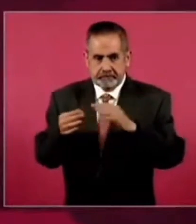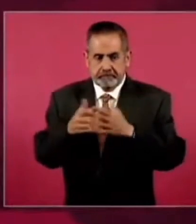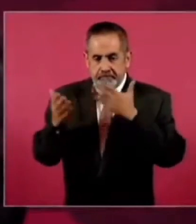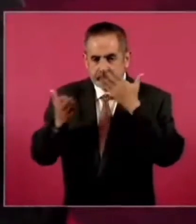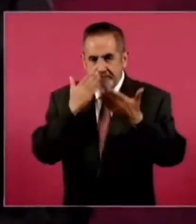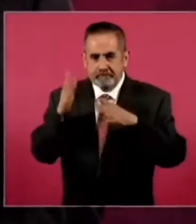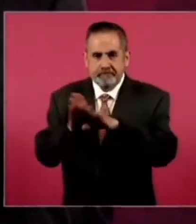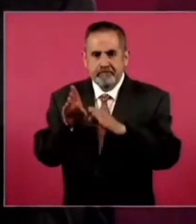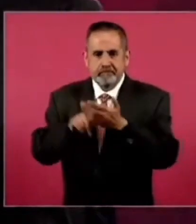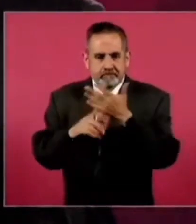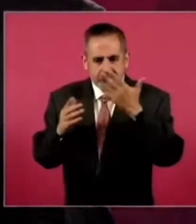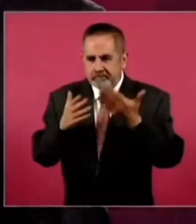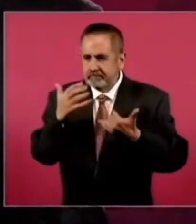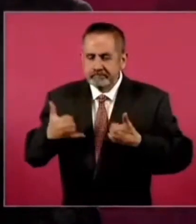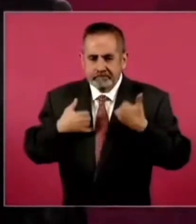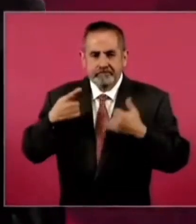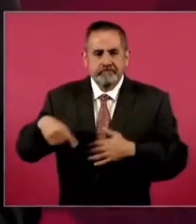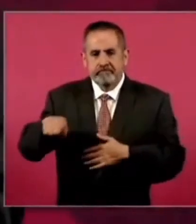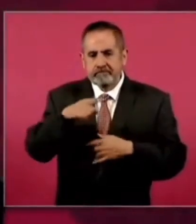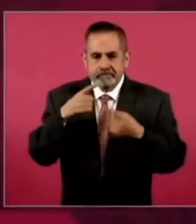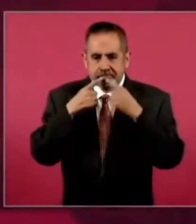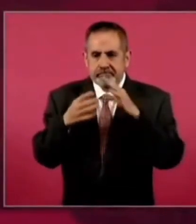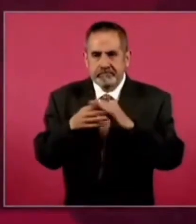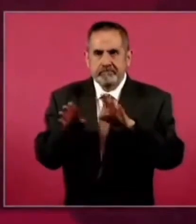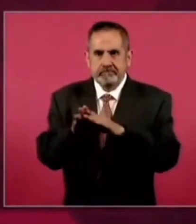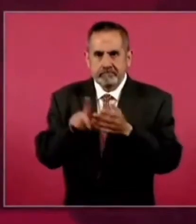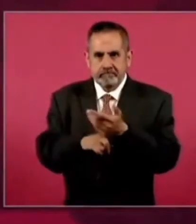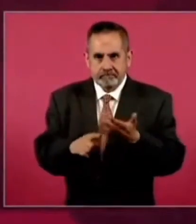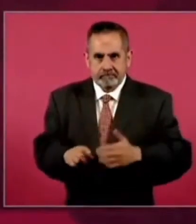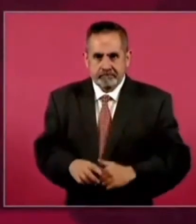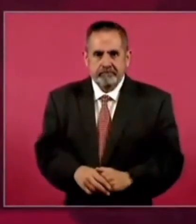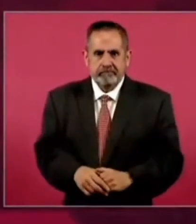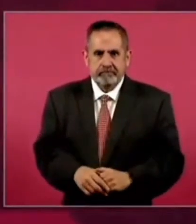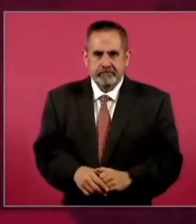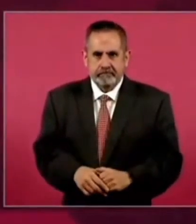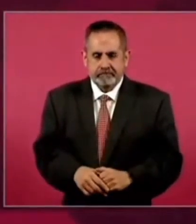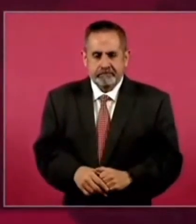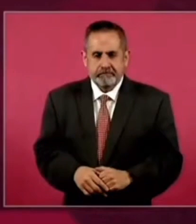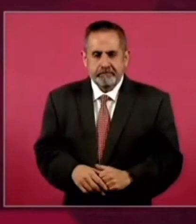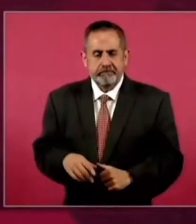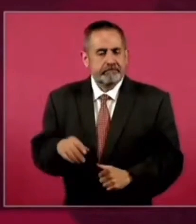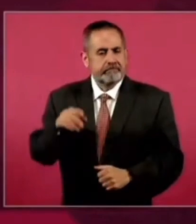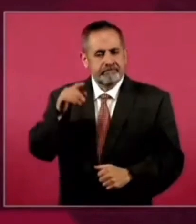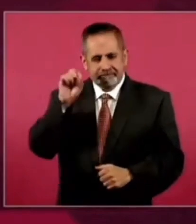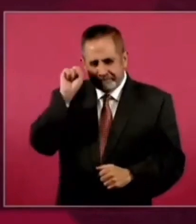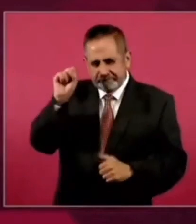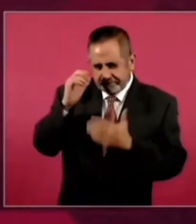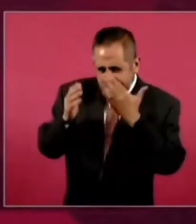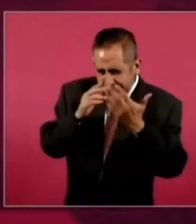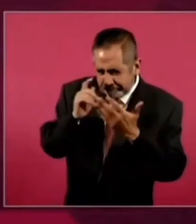estudiar el movimiento sindical en México,